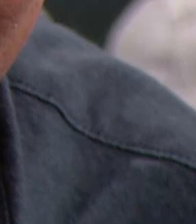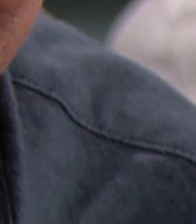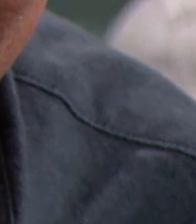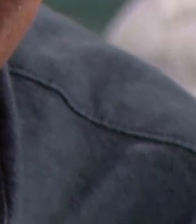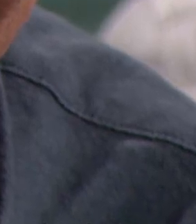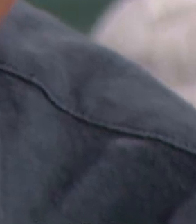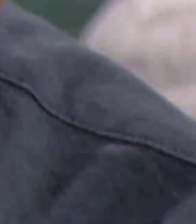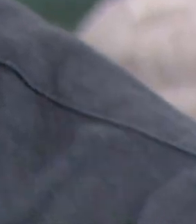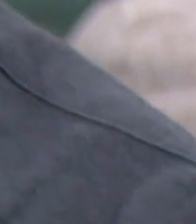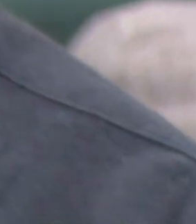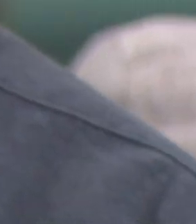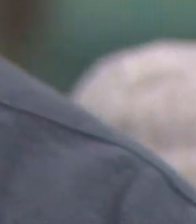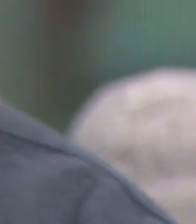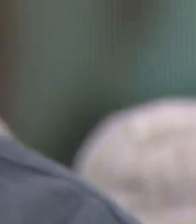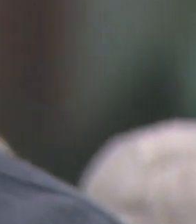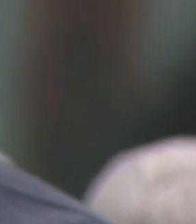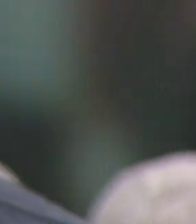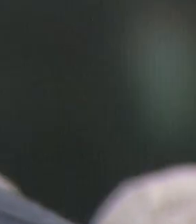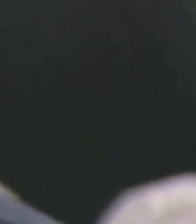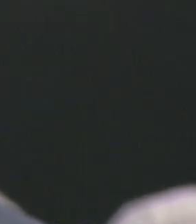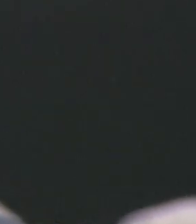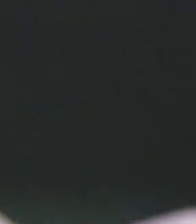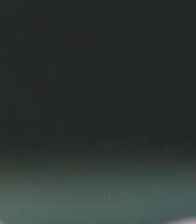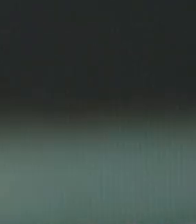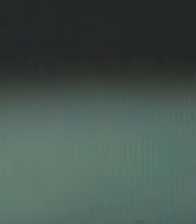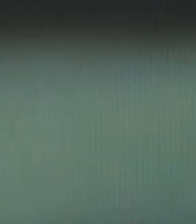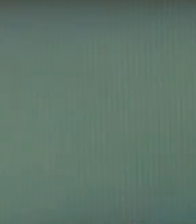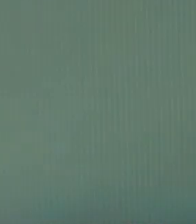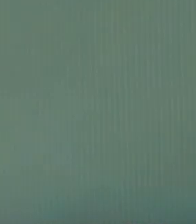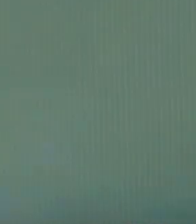pesares. Corretear en el recreo,